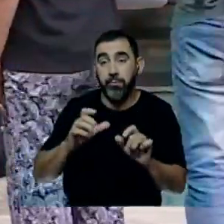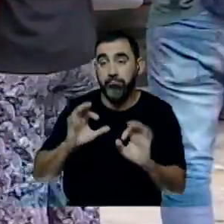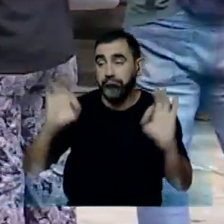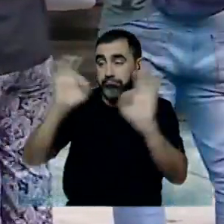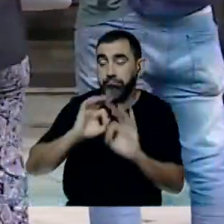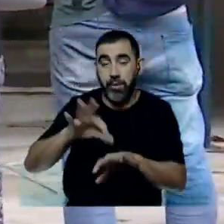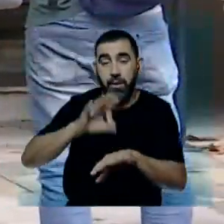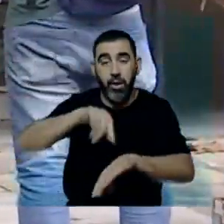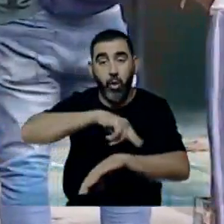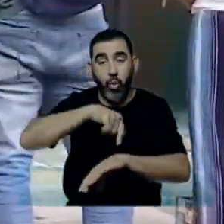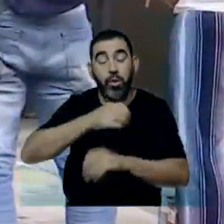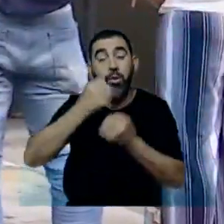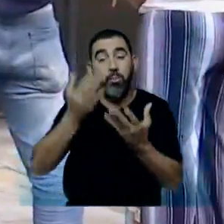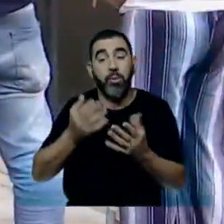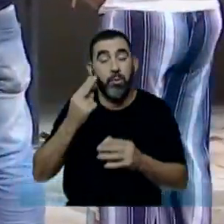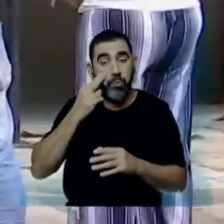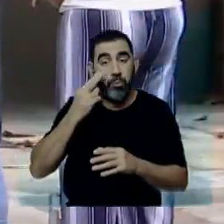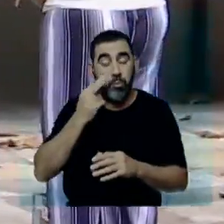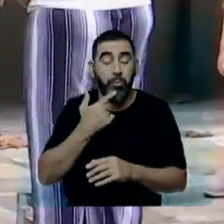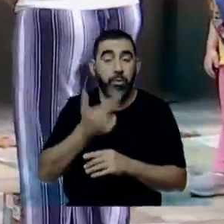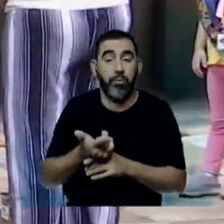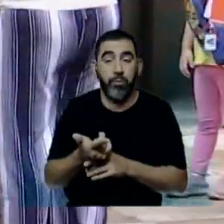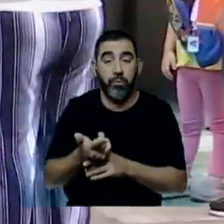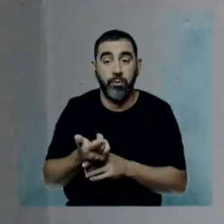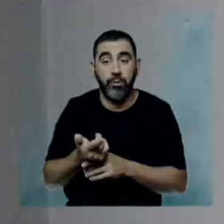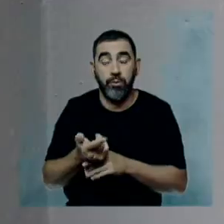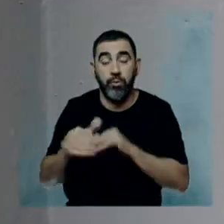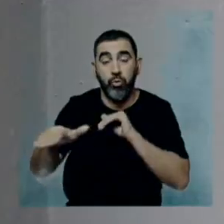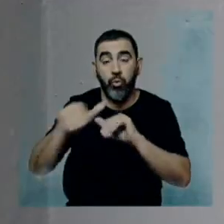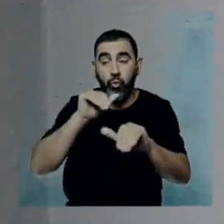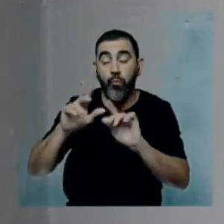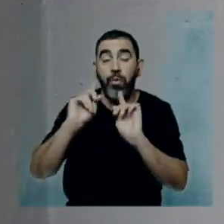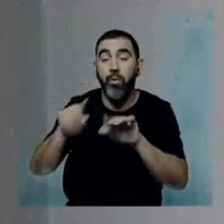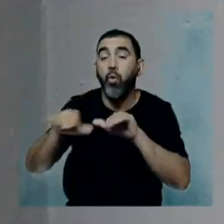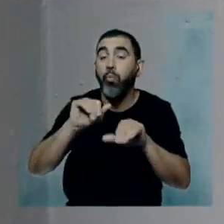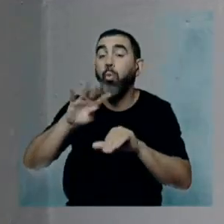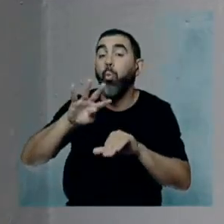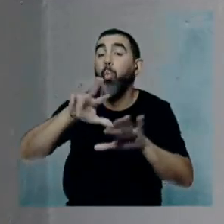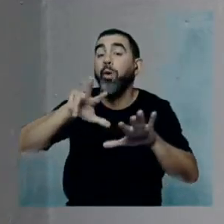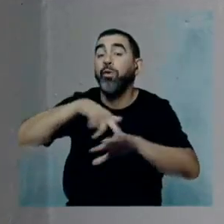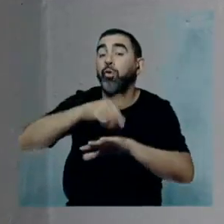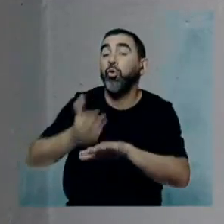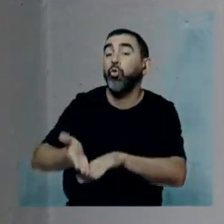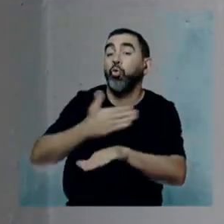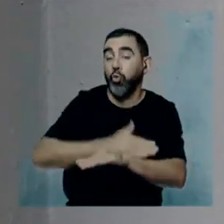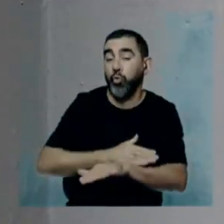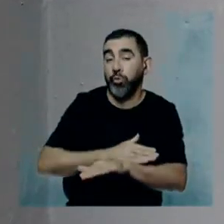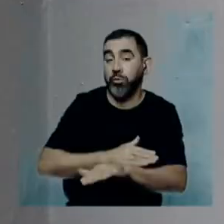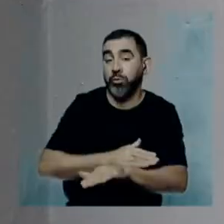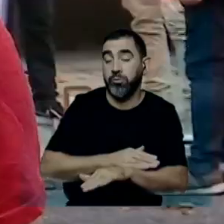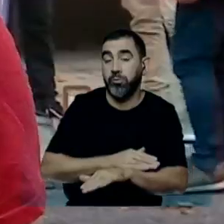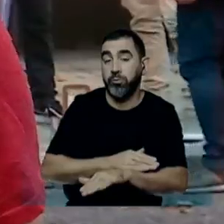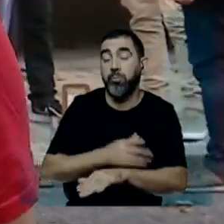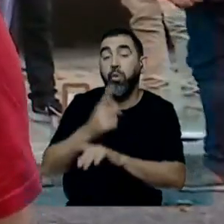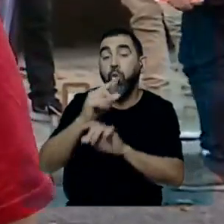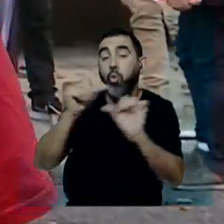afuera porque entre las irregularidades que hay es que esto se convoca, se debería de convocar con 48 horas hábiles de anticipación y